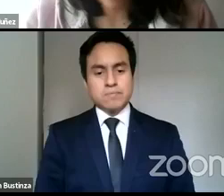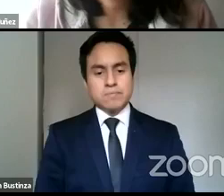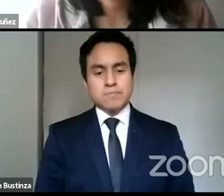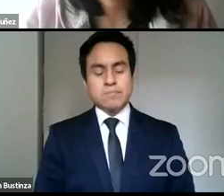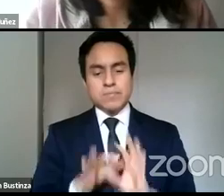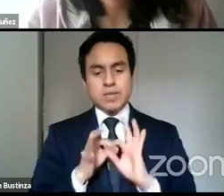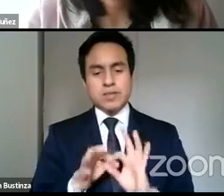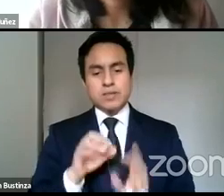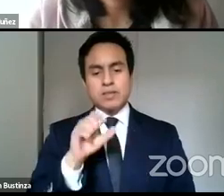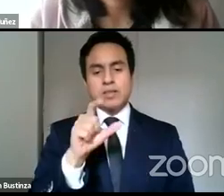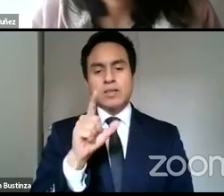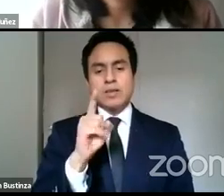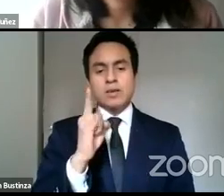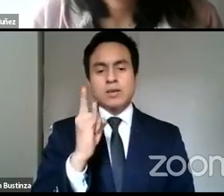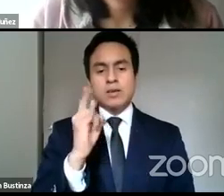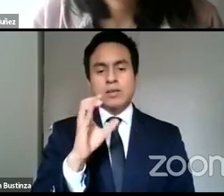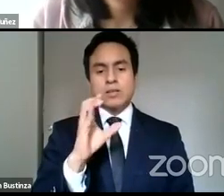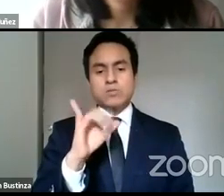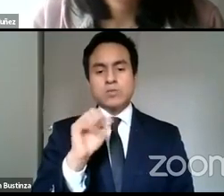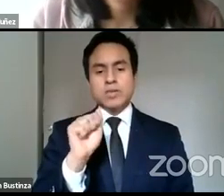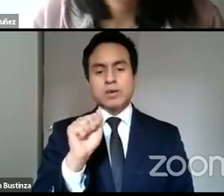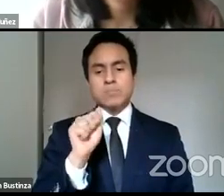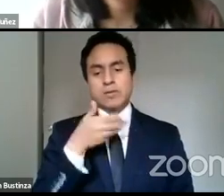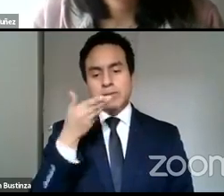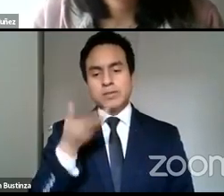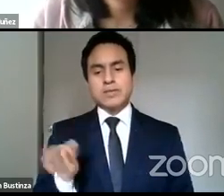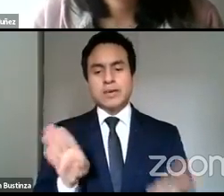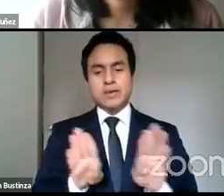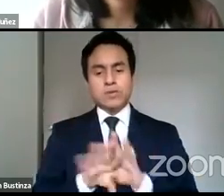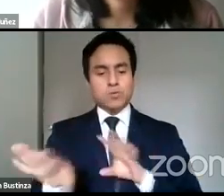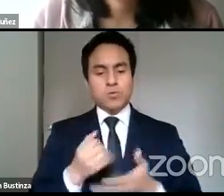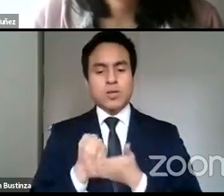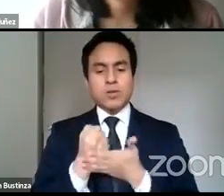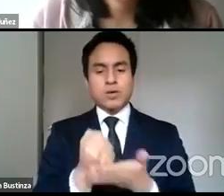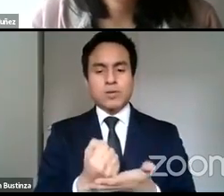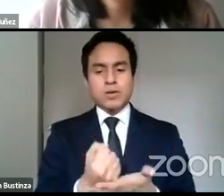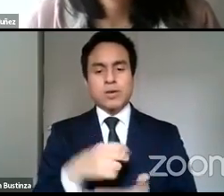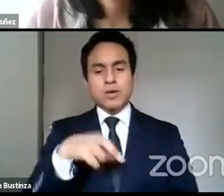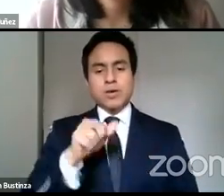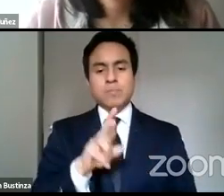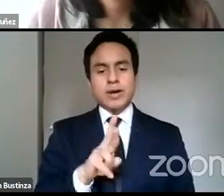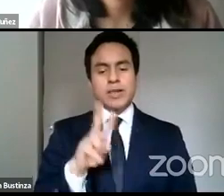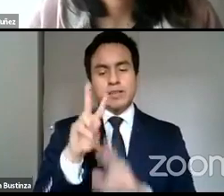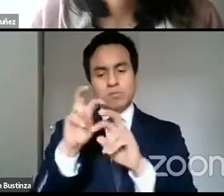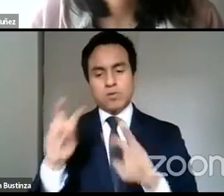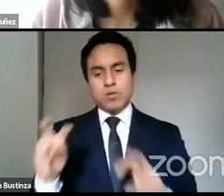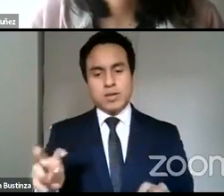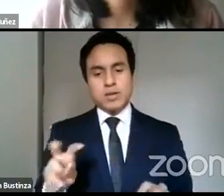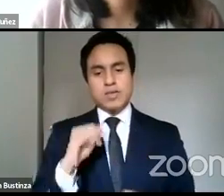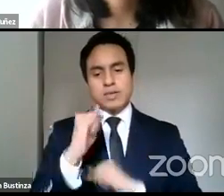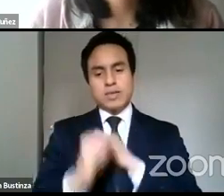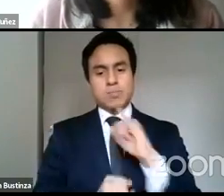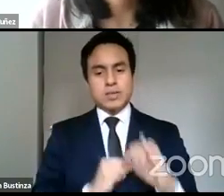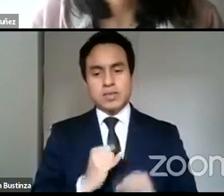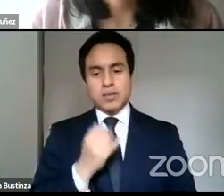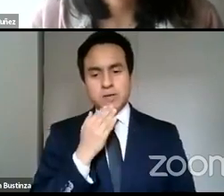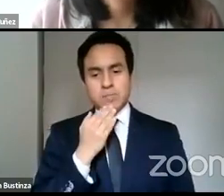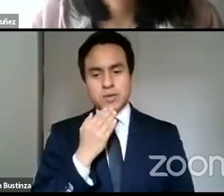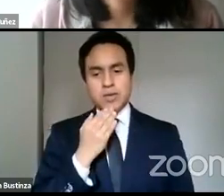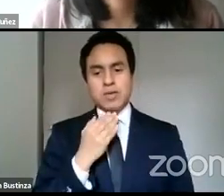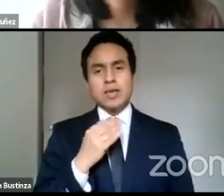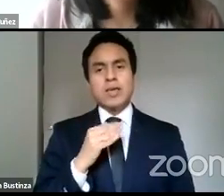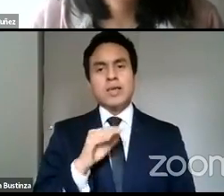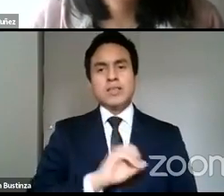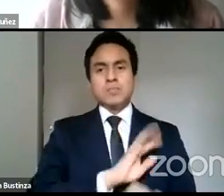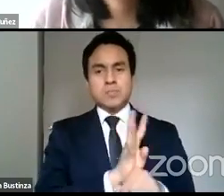Muchas gracias, Lucía, por esas palabras de cierre. Nosotros estamos colaborando activamente con el Parexplora, digitalmente, obviamente, en estos tiempos de pandemia,